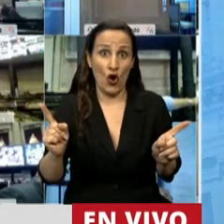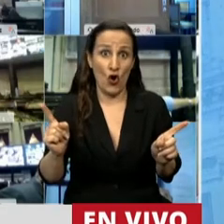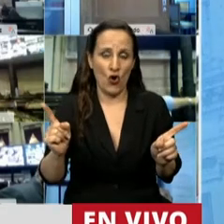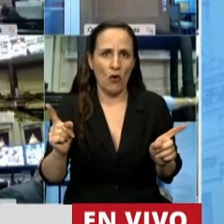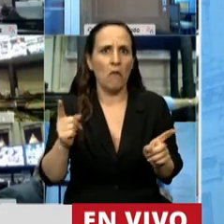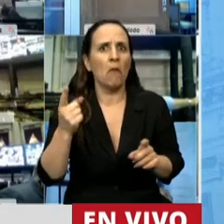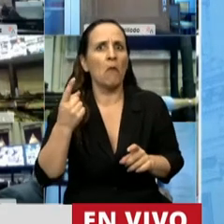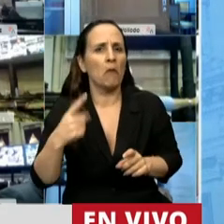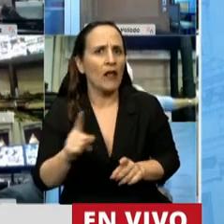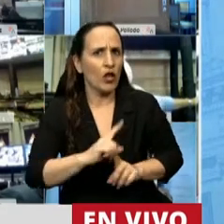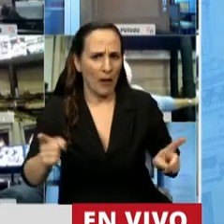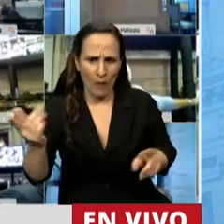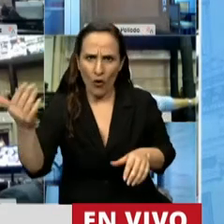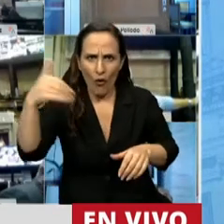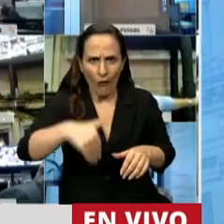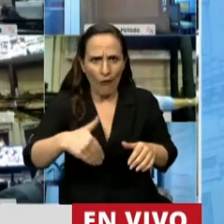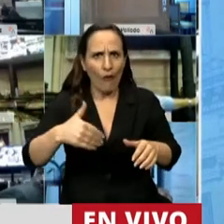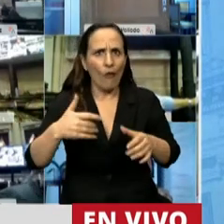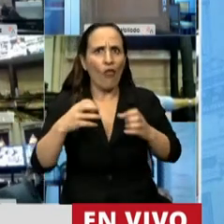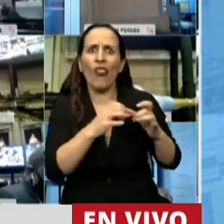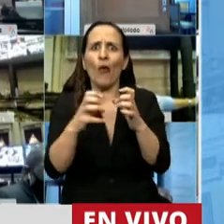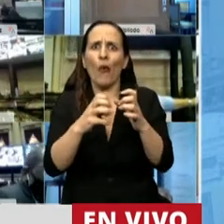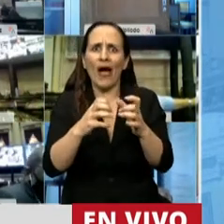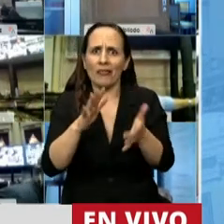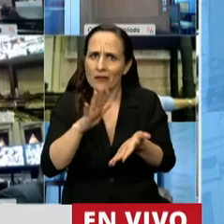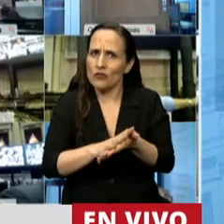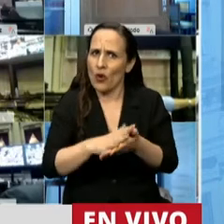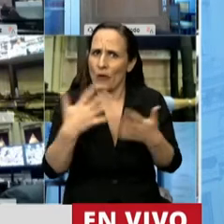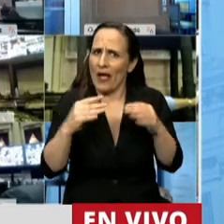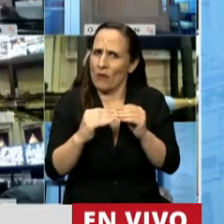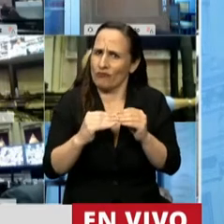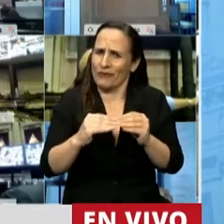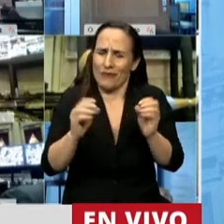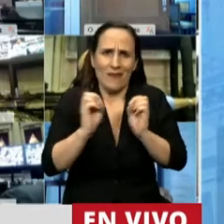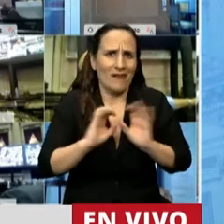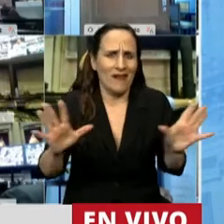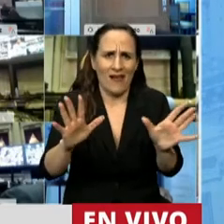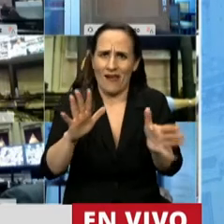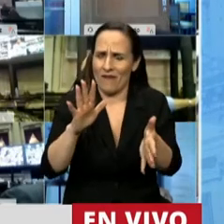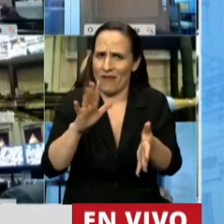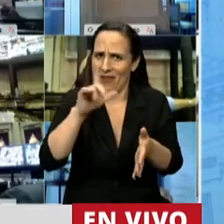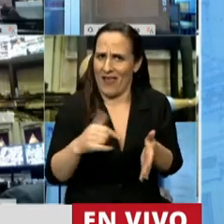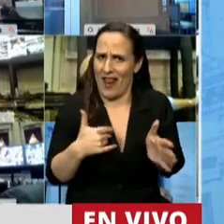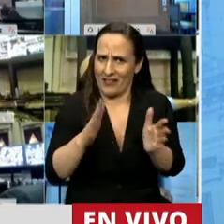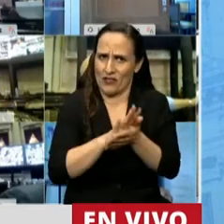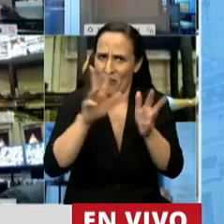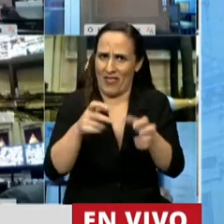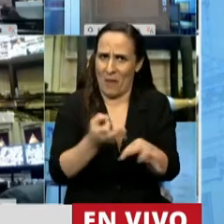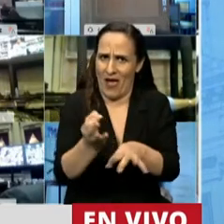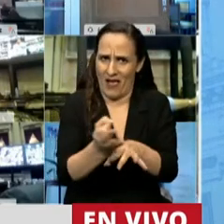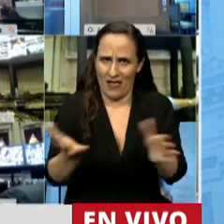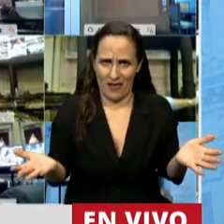tampoco dar el debate sobre la enorme problemática que tenemos en nuestro país en este tema.